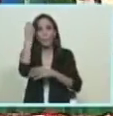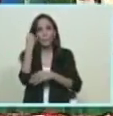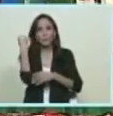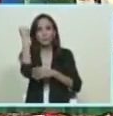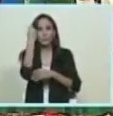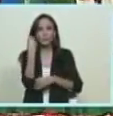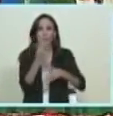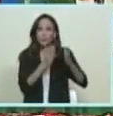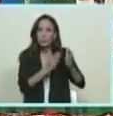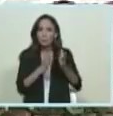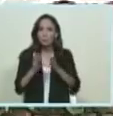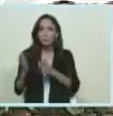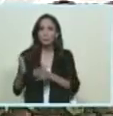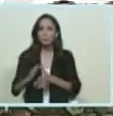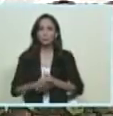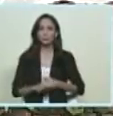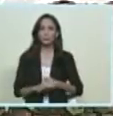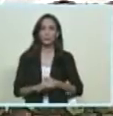Ramón,